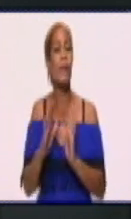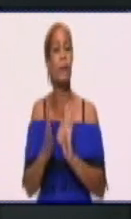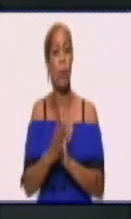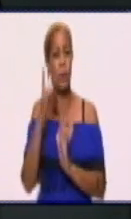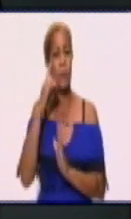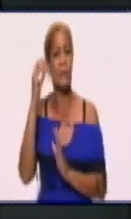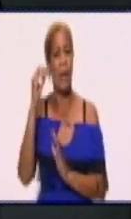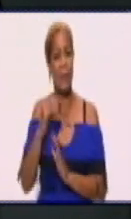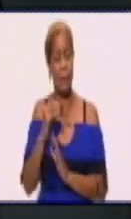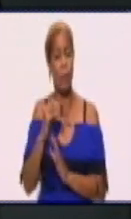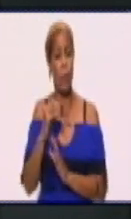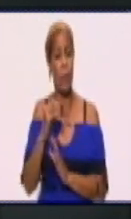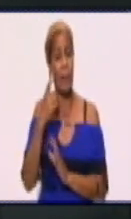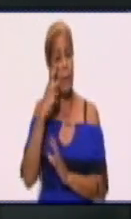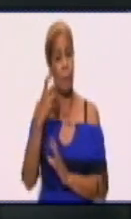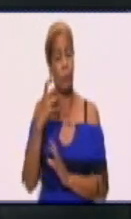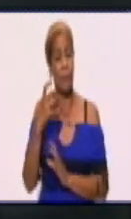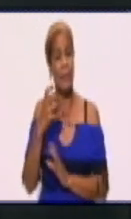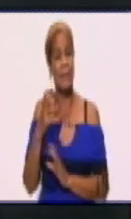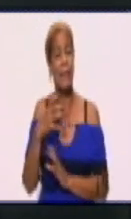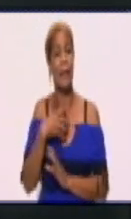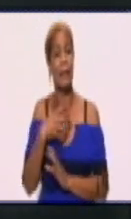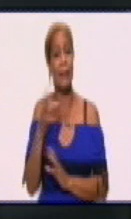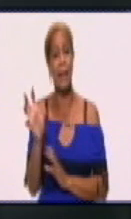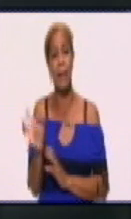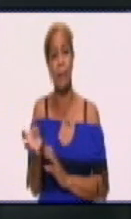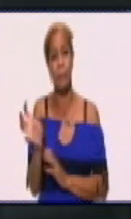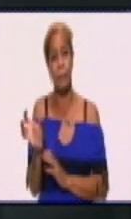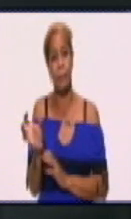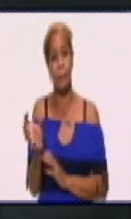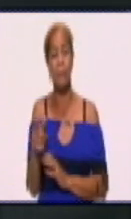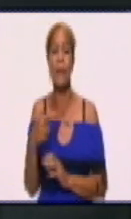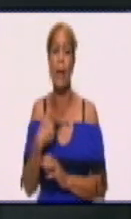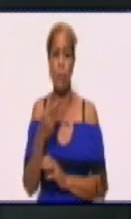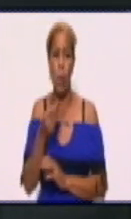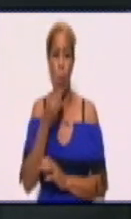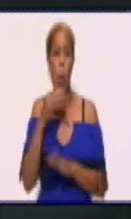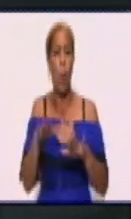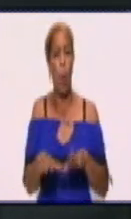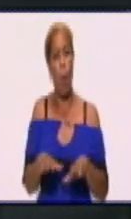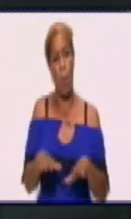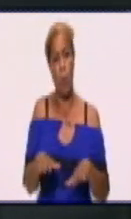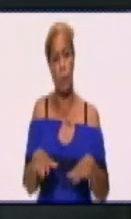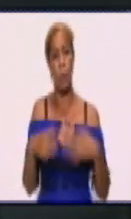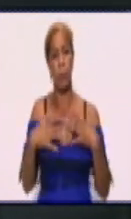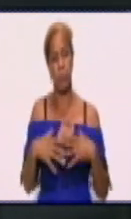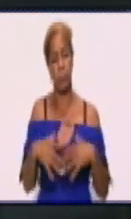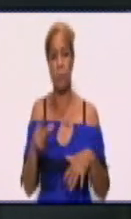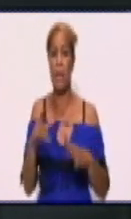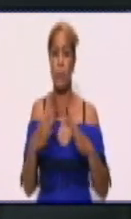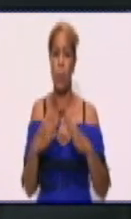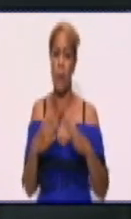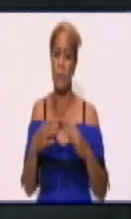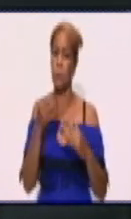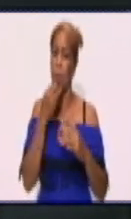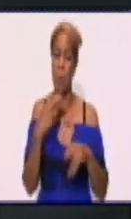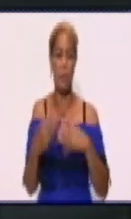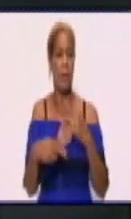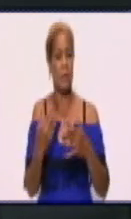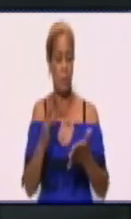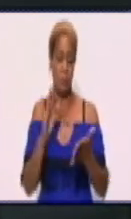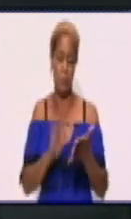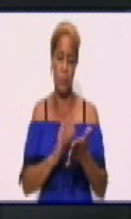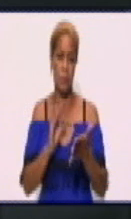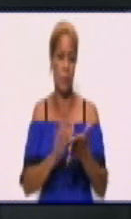potencialidades que tiene el virtual desde la comodidad de su casa poder hacer varias operaciones como los pagos de la electricidad del teléfono